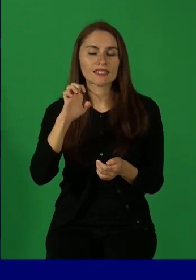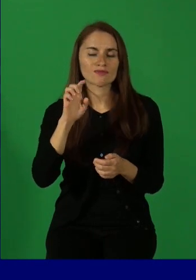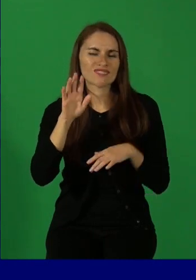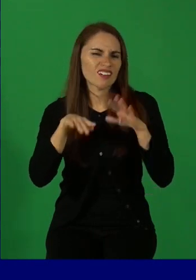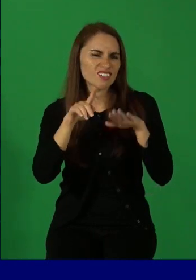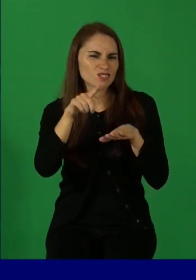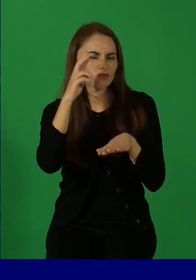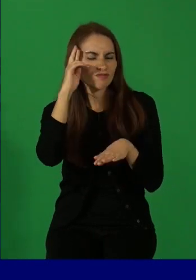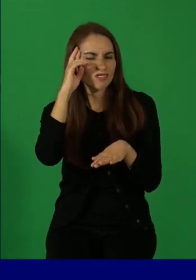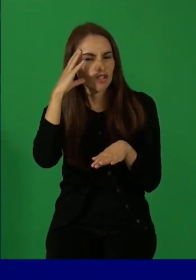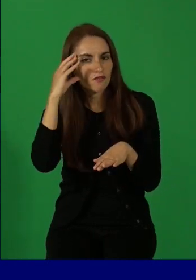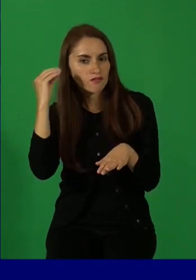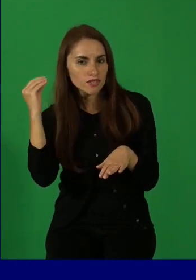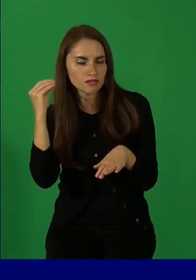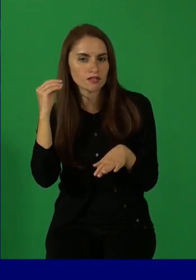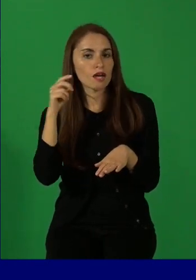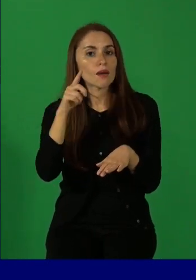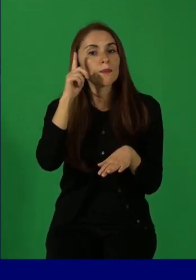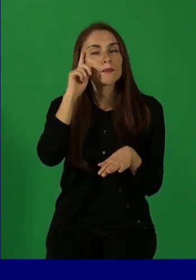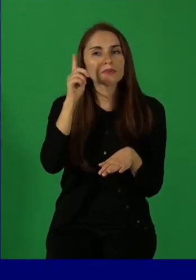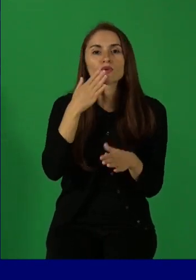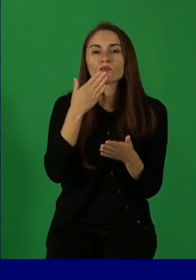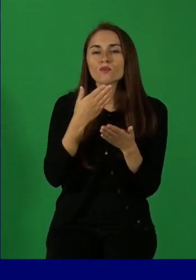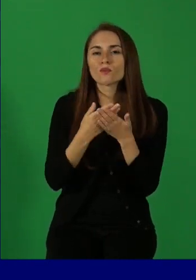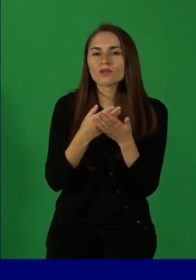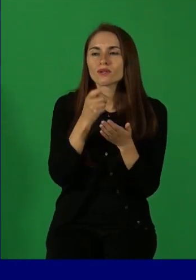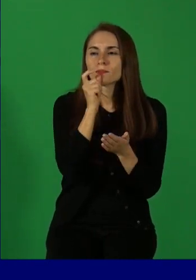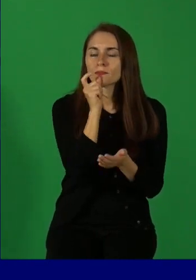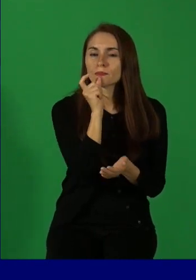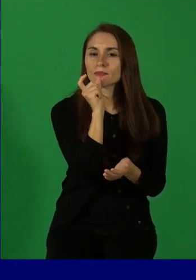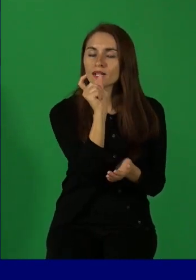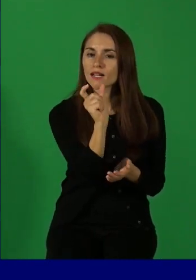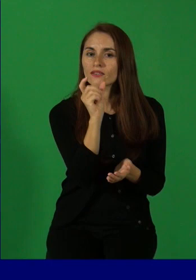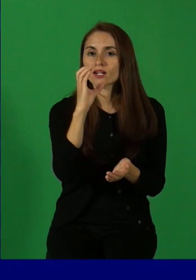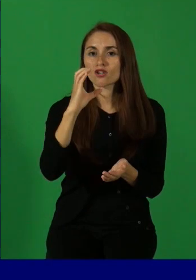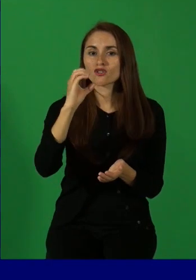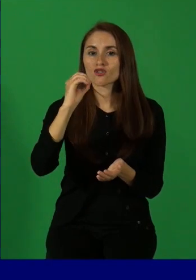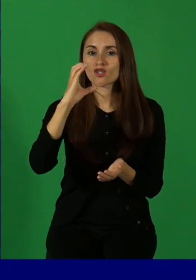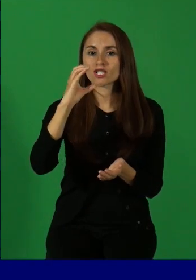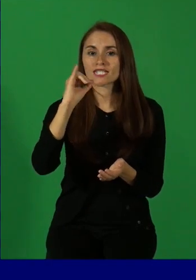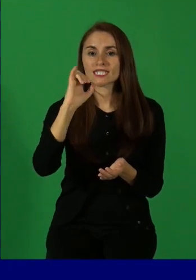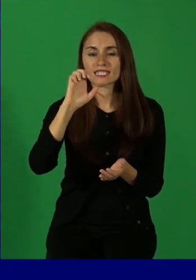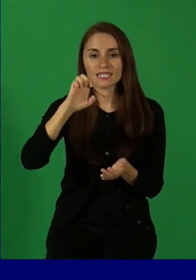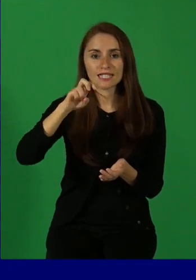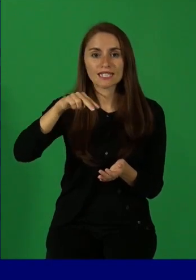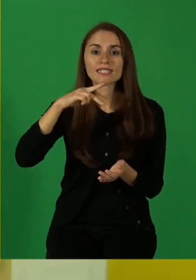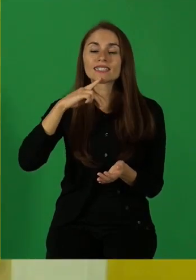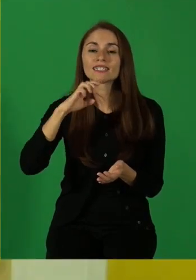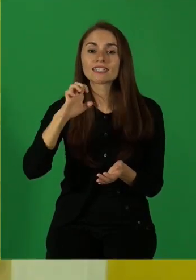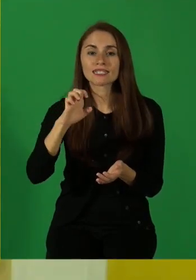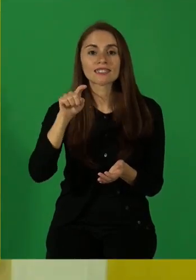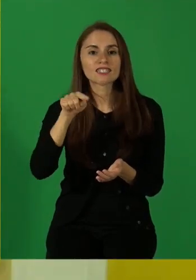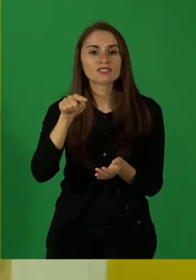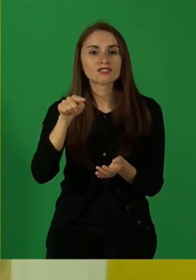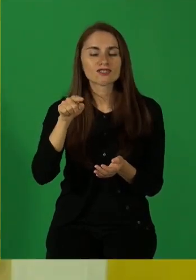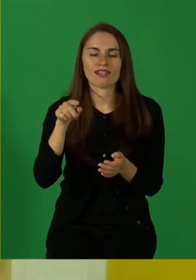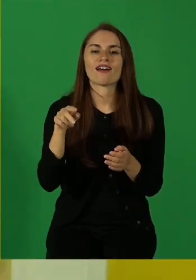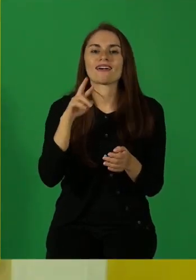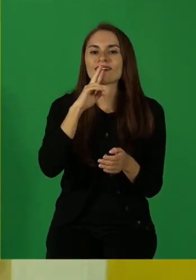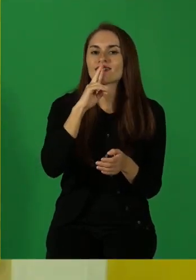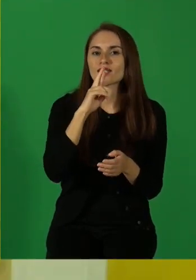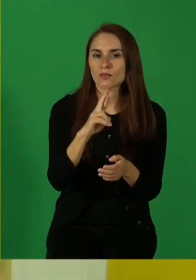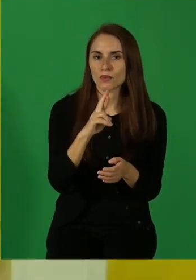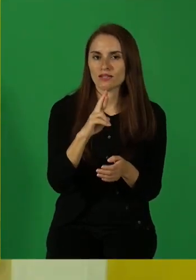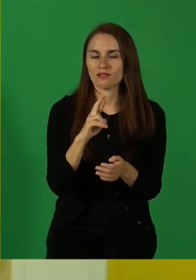pero recuerda, cada vez que te hablen en matemática, con la palabra cociente, en el fondo te están hablando del resultado